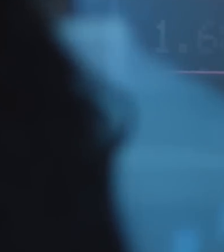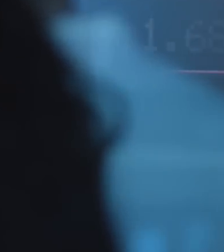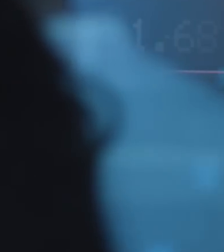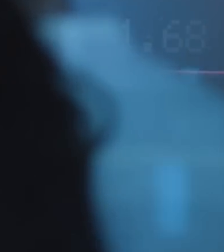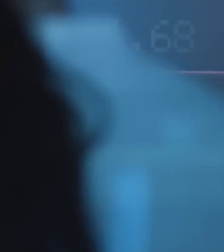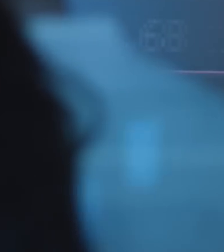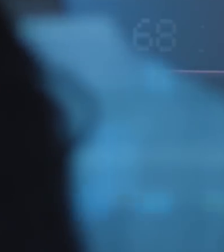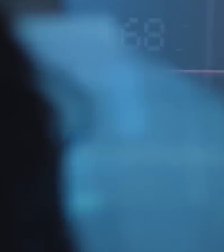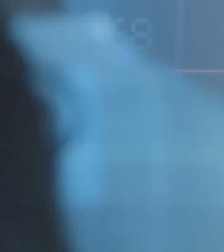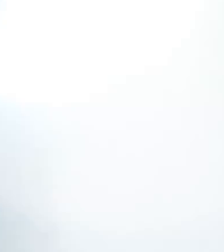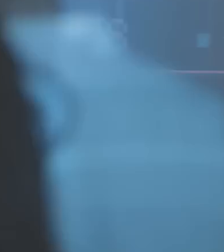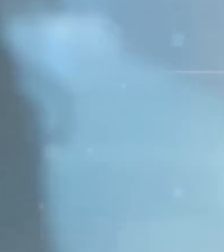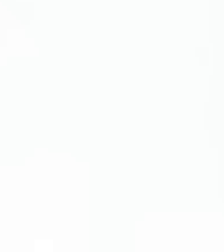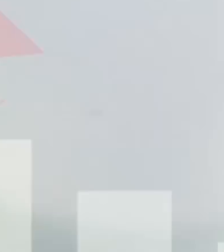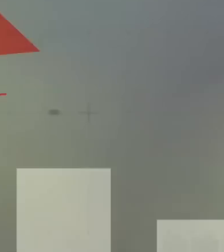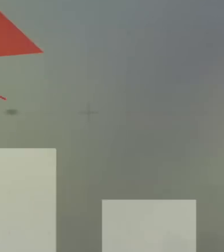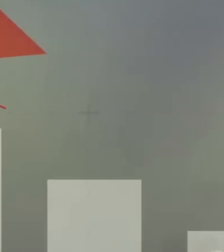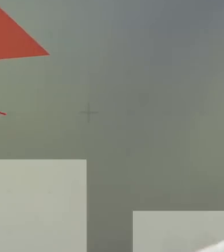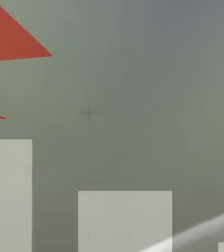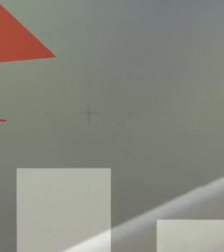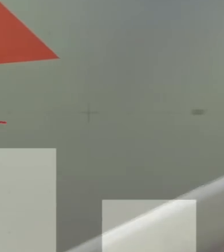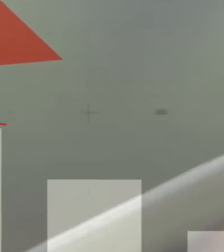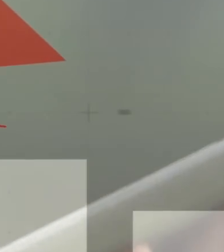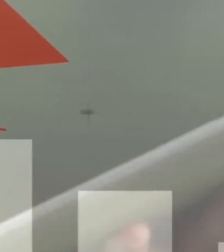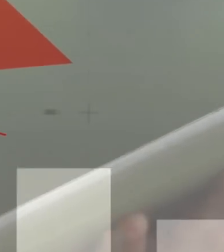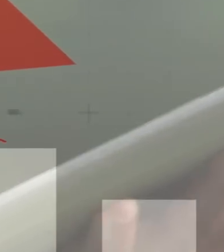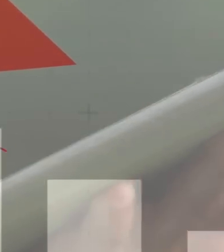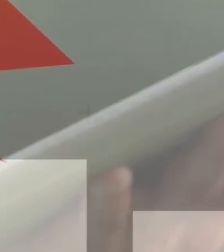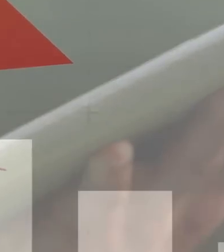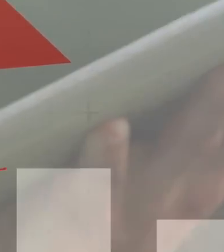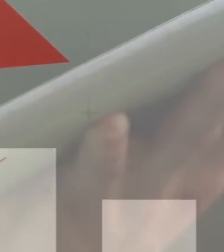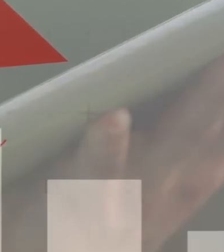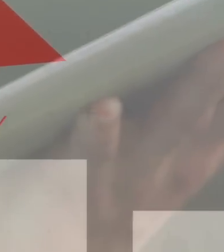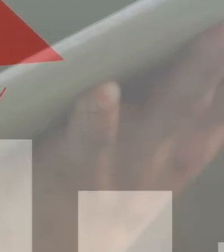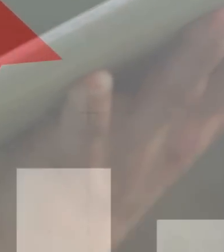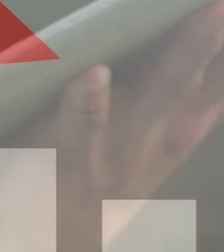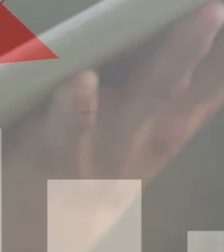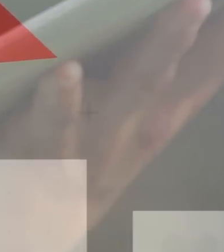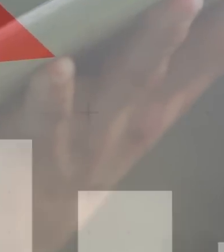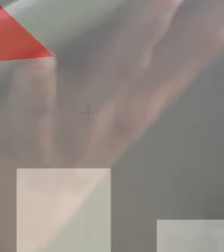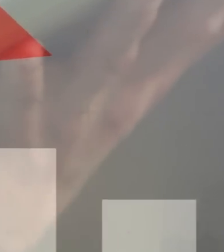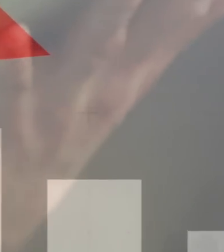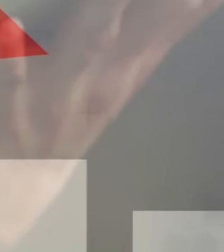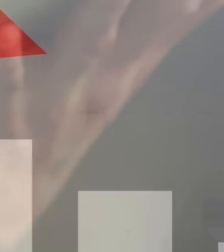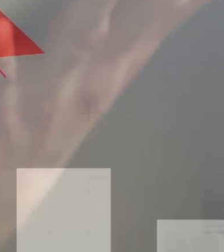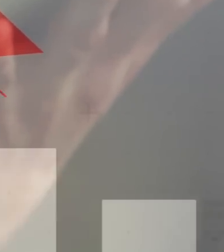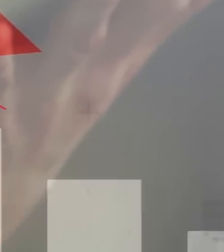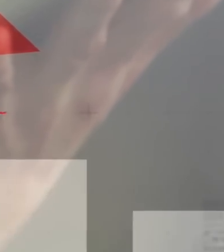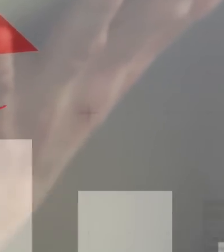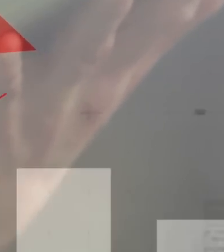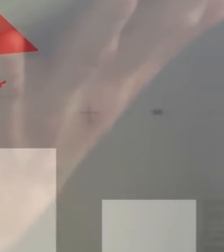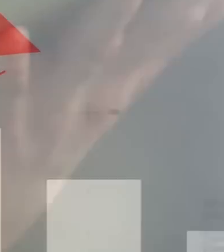Best, donde todas mencionaban que la economía mexicana estaba en declive en el primer semestre de este año